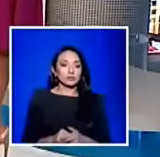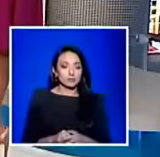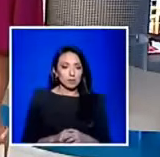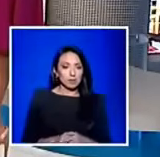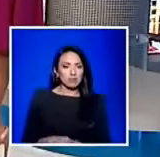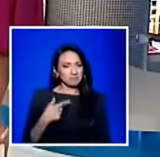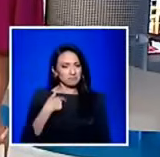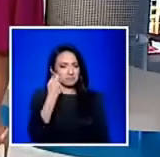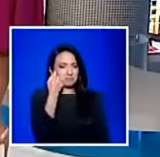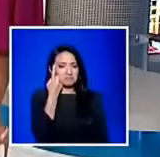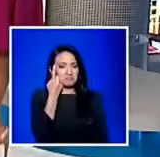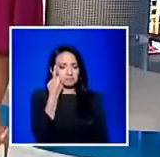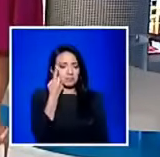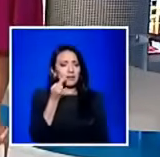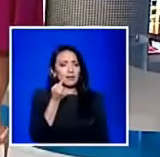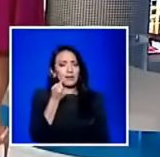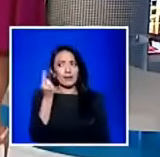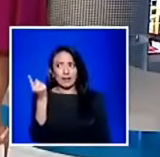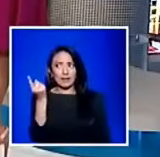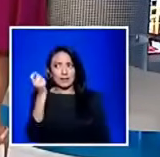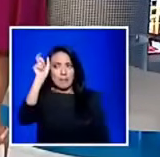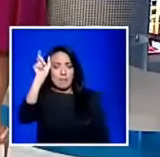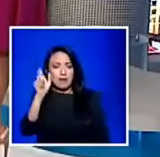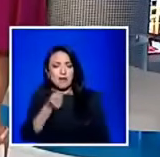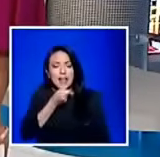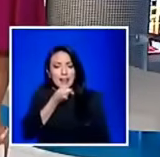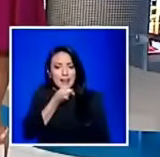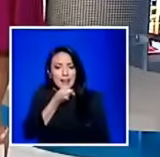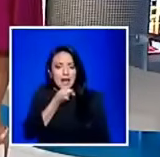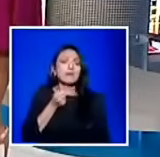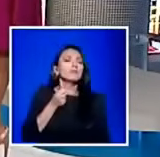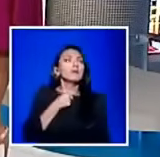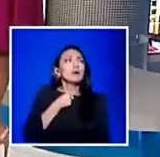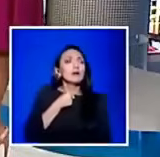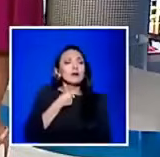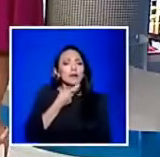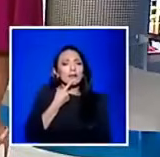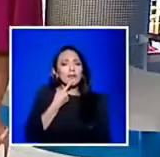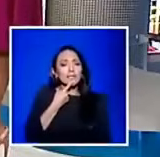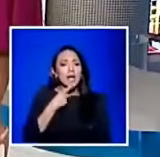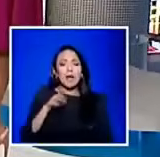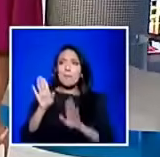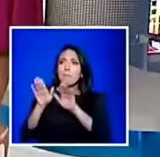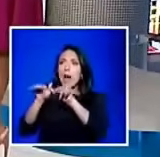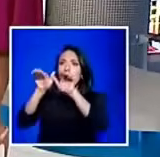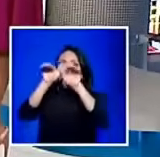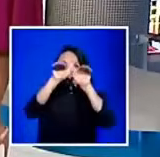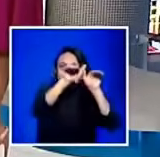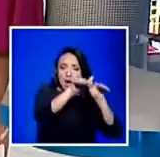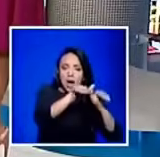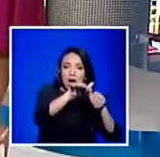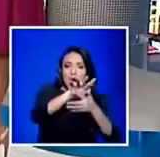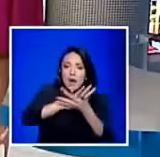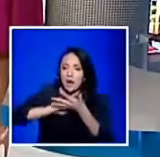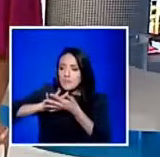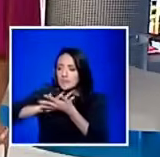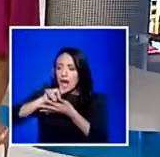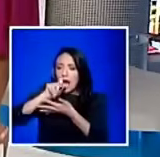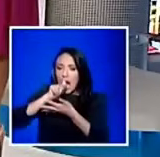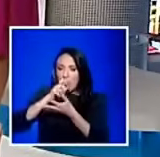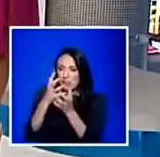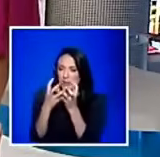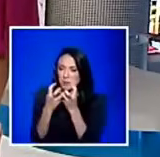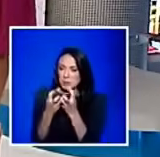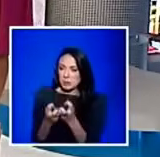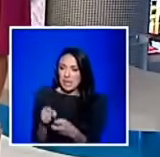que más me llamó la atención es lo que decía la persona que habló con Alex Ceballos, que el excremento de las palomas mezclado con agua es sumamente